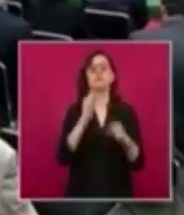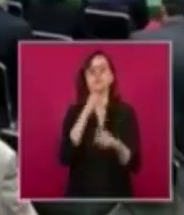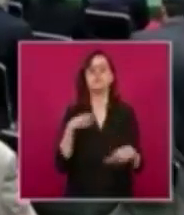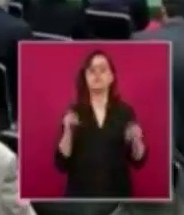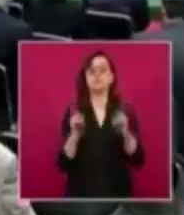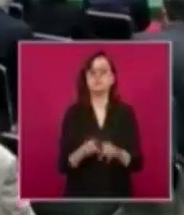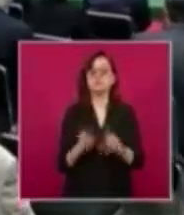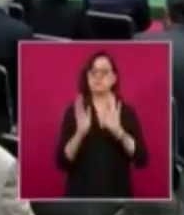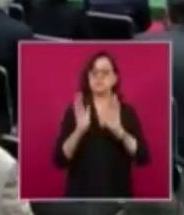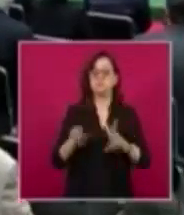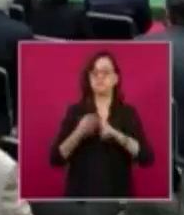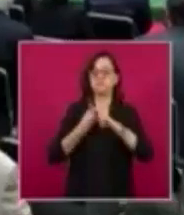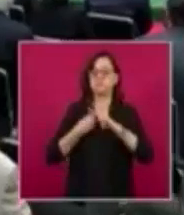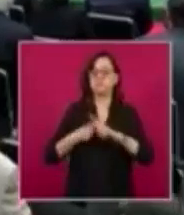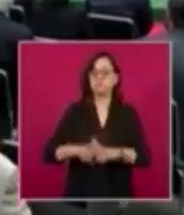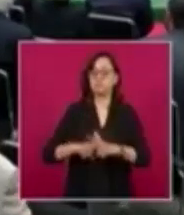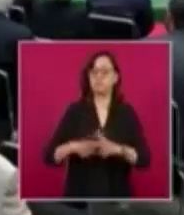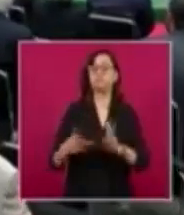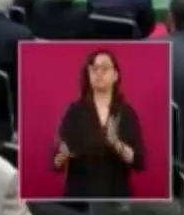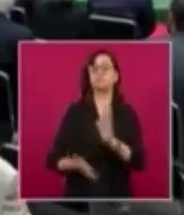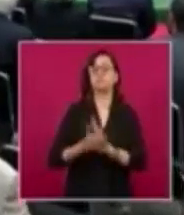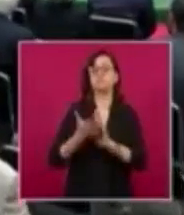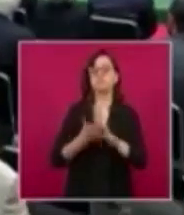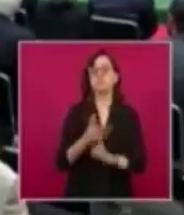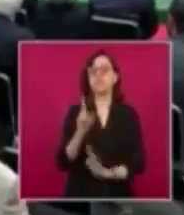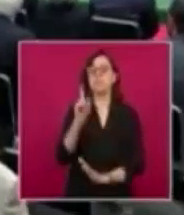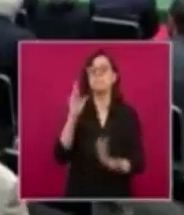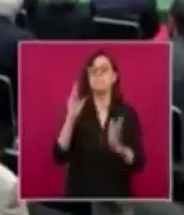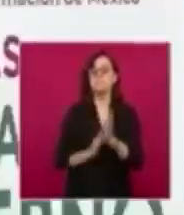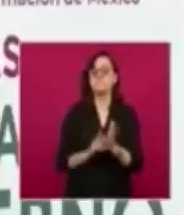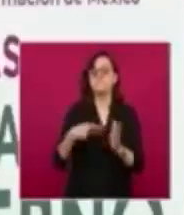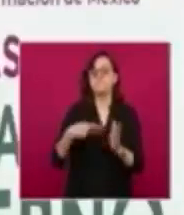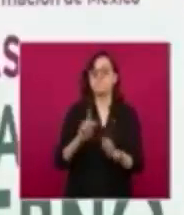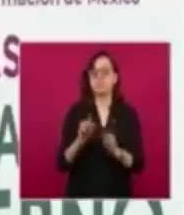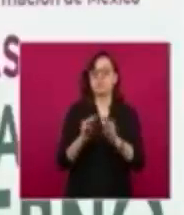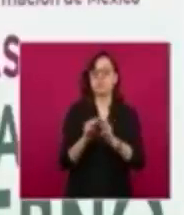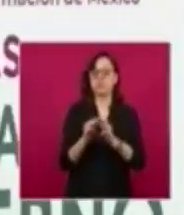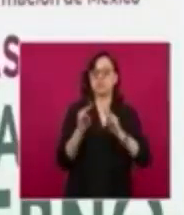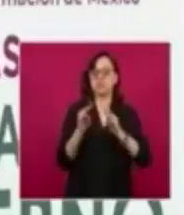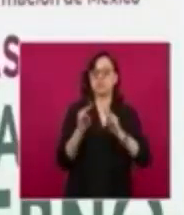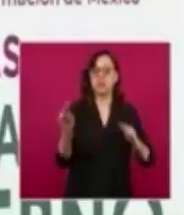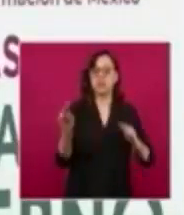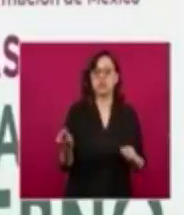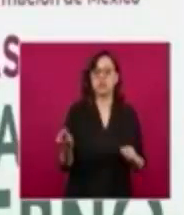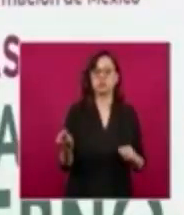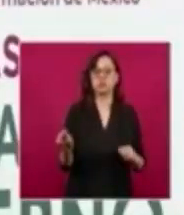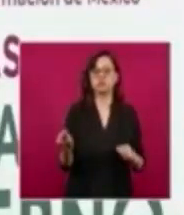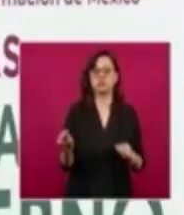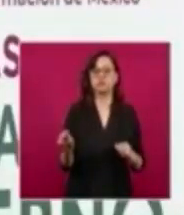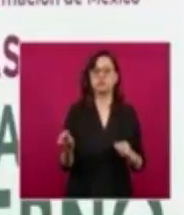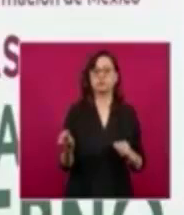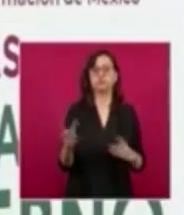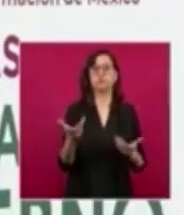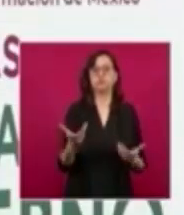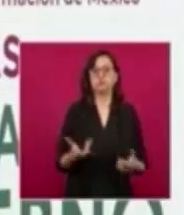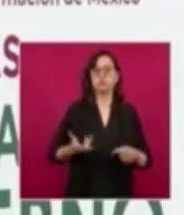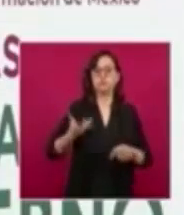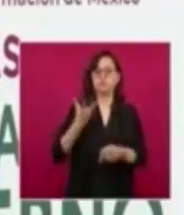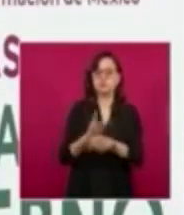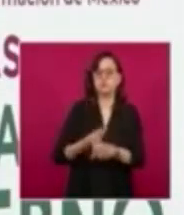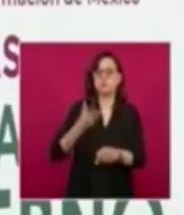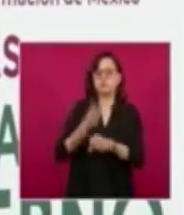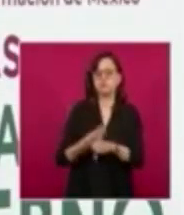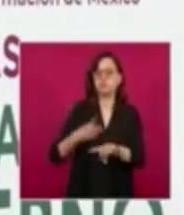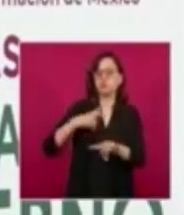a a las minas, y que él no ha hecho ninguna ninguna concesión. Bueno, es una barbaridad eso del 60% del